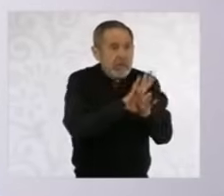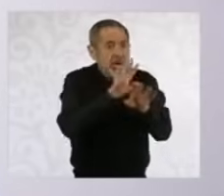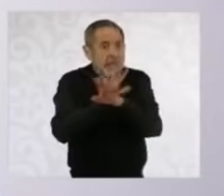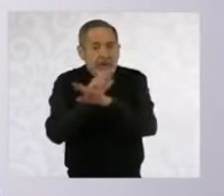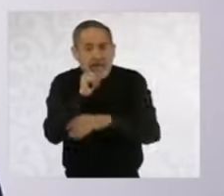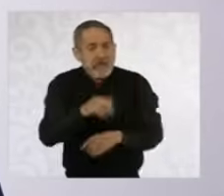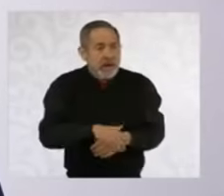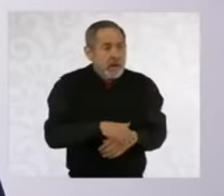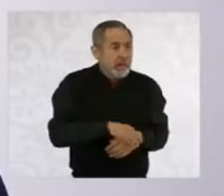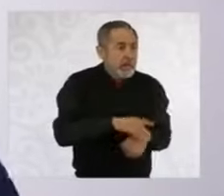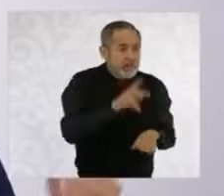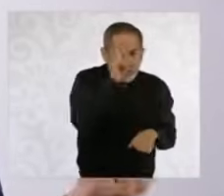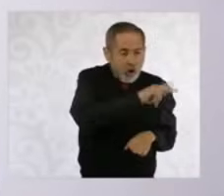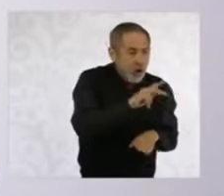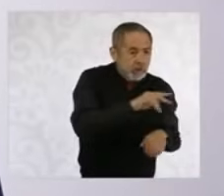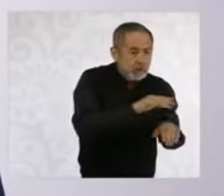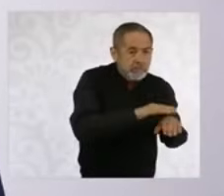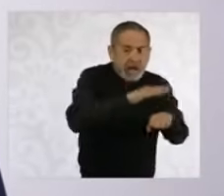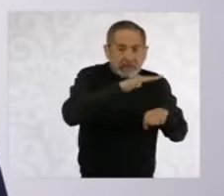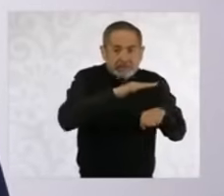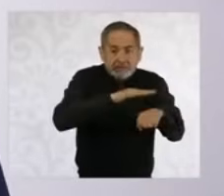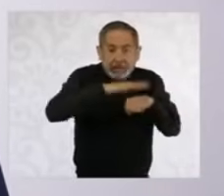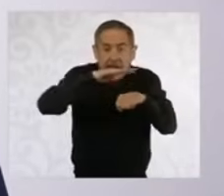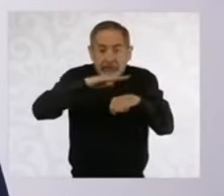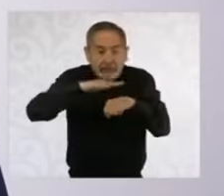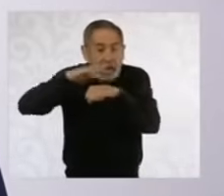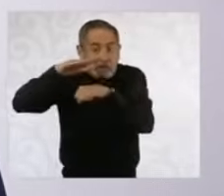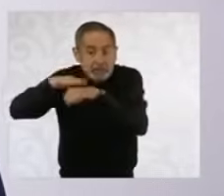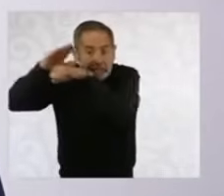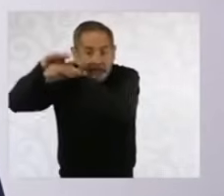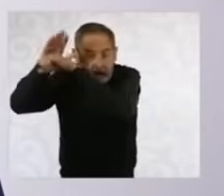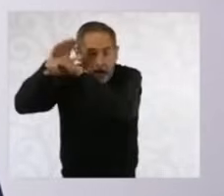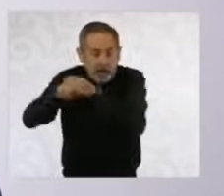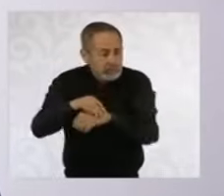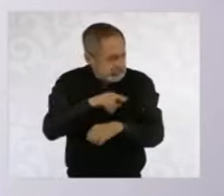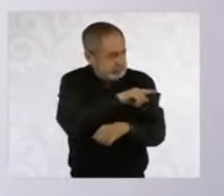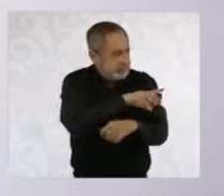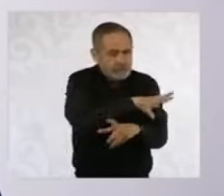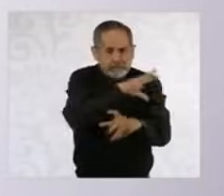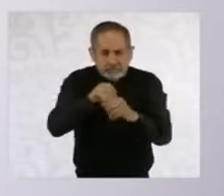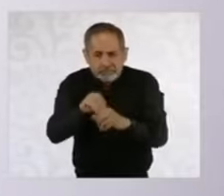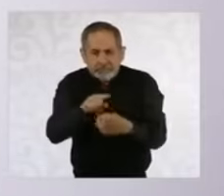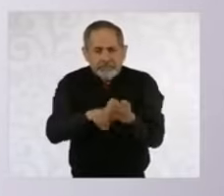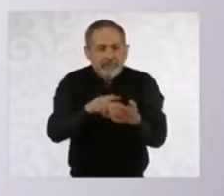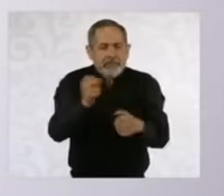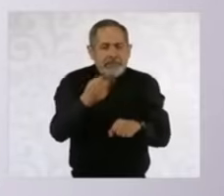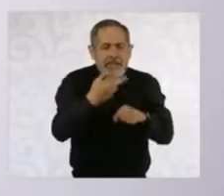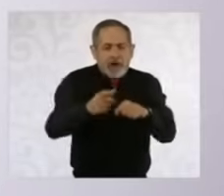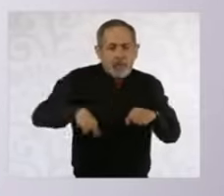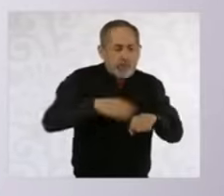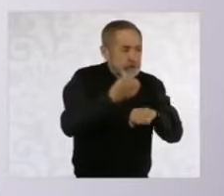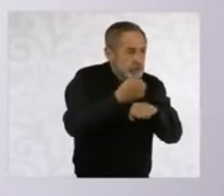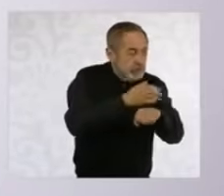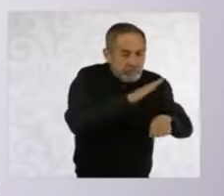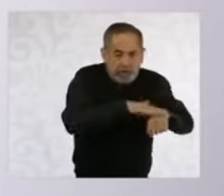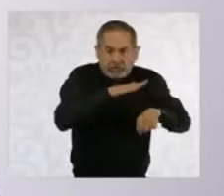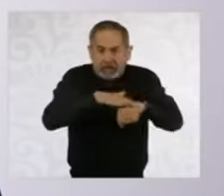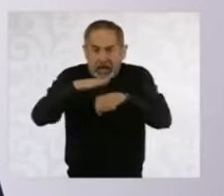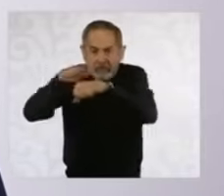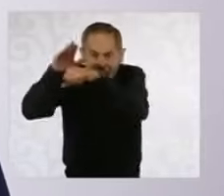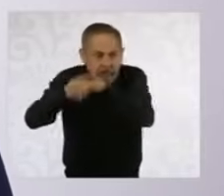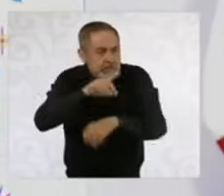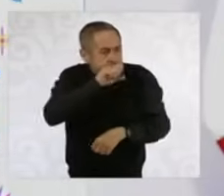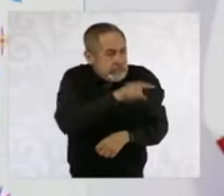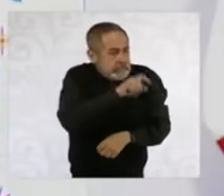Pública pasó de ser una secretaría a ser parte de la Secretaría de Gobernación, pero en realidad no hubo cambios en la